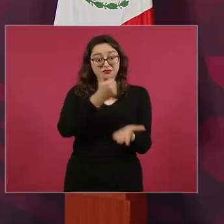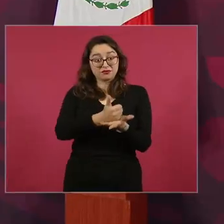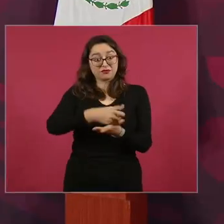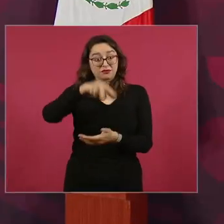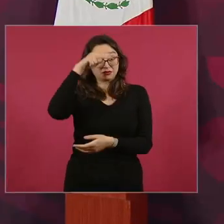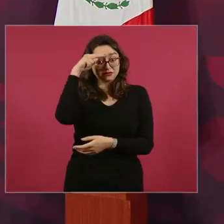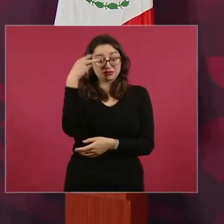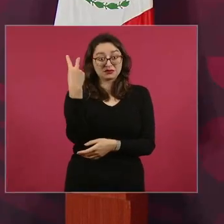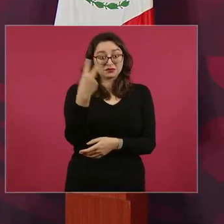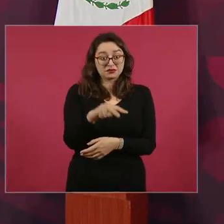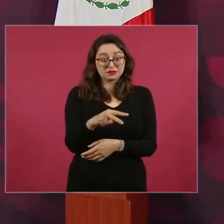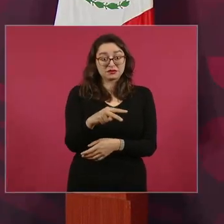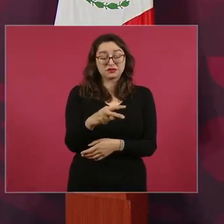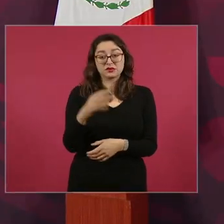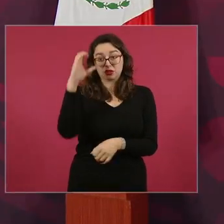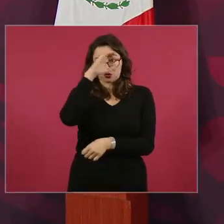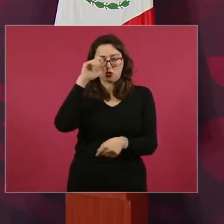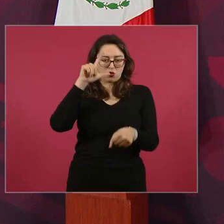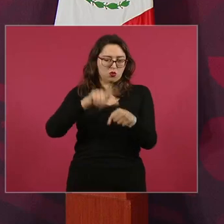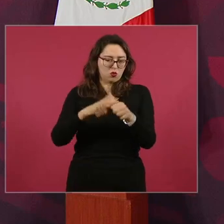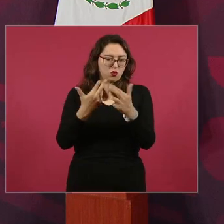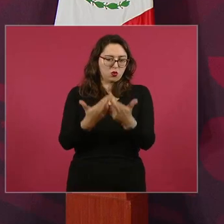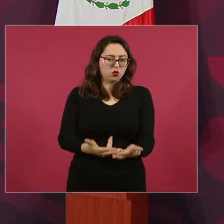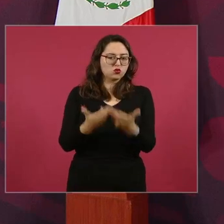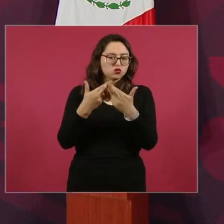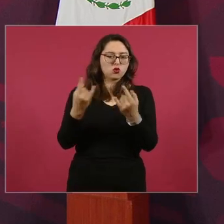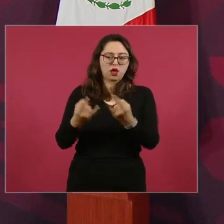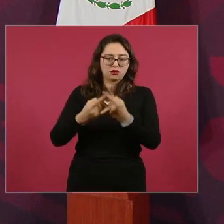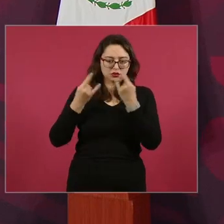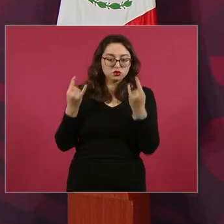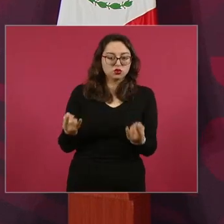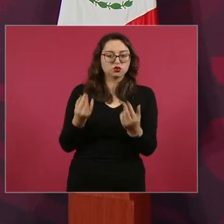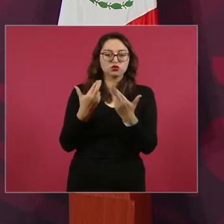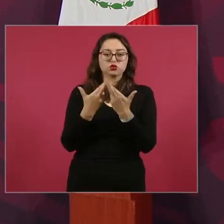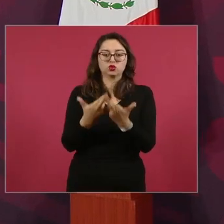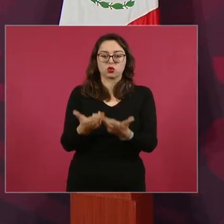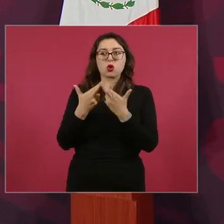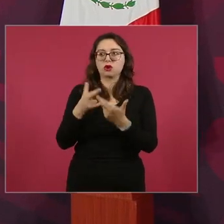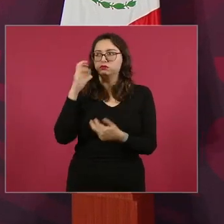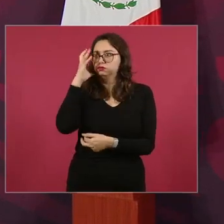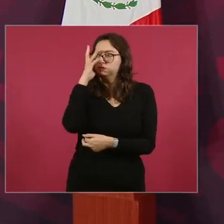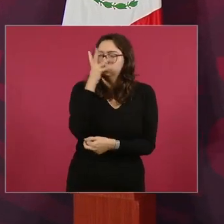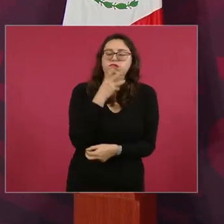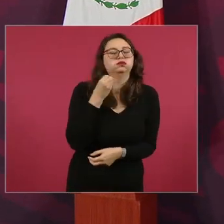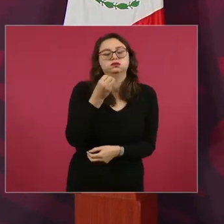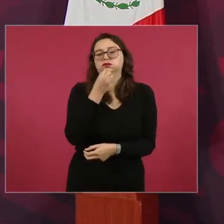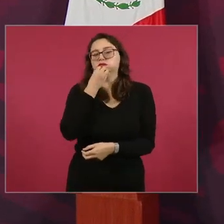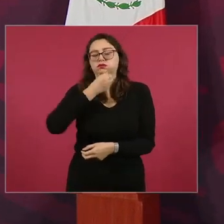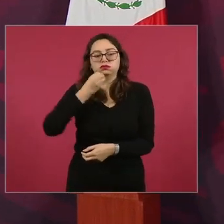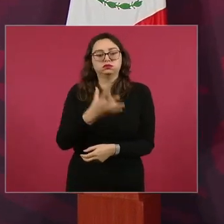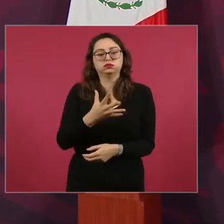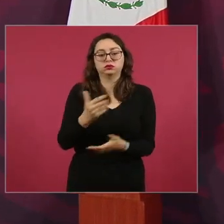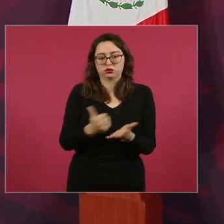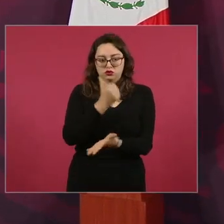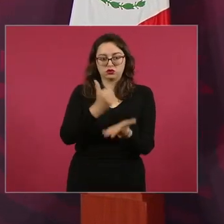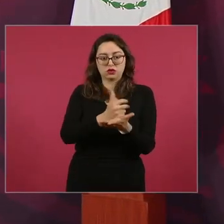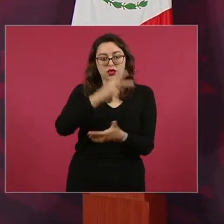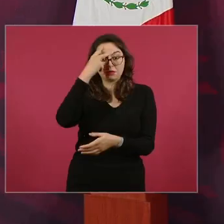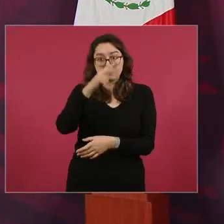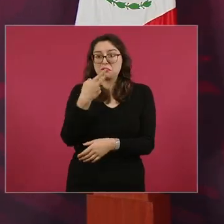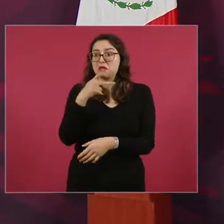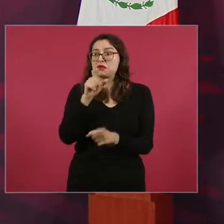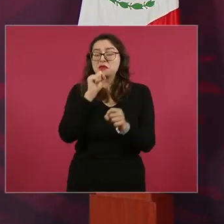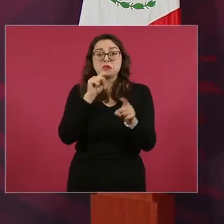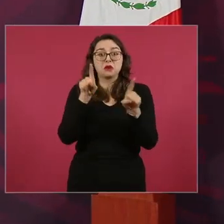una de las ciudades con más cultura y con más historia y de las más bellas del mundo, pero también muy